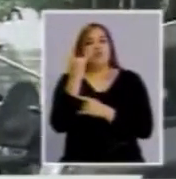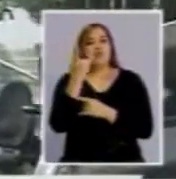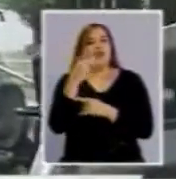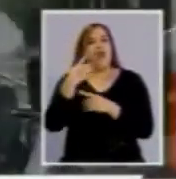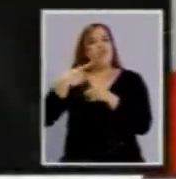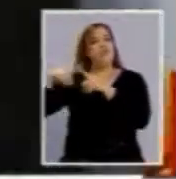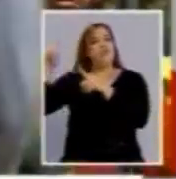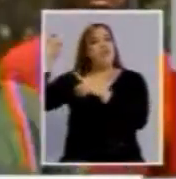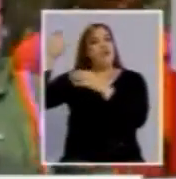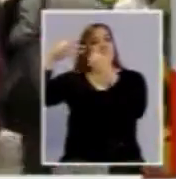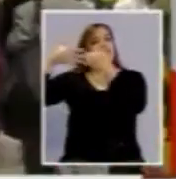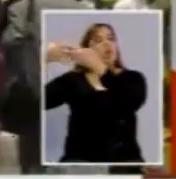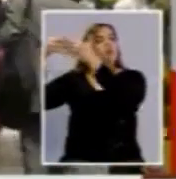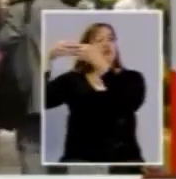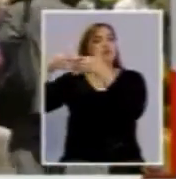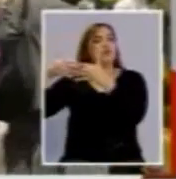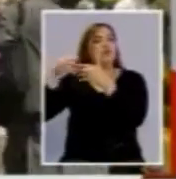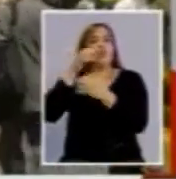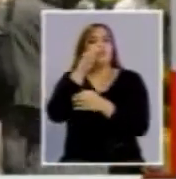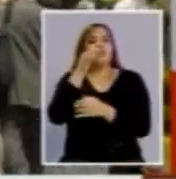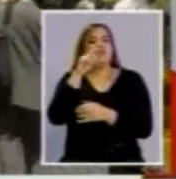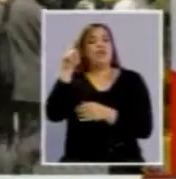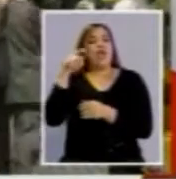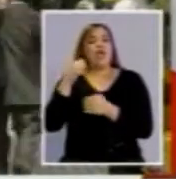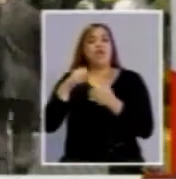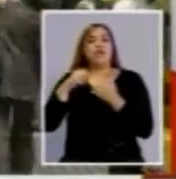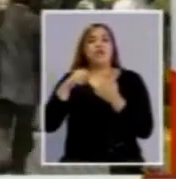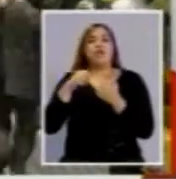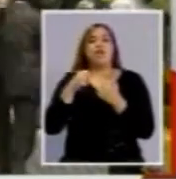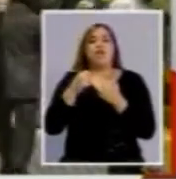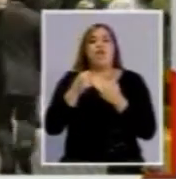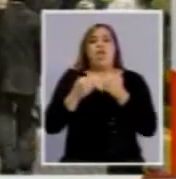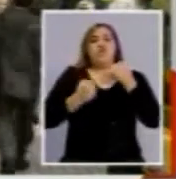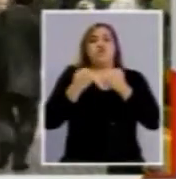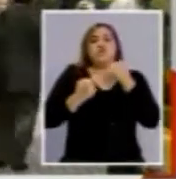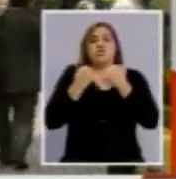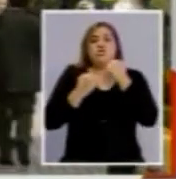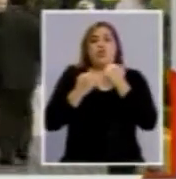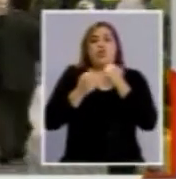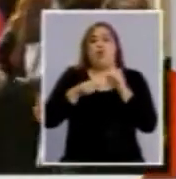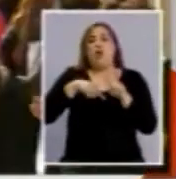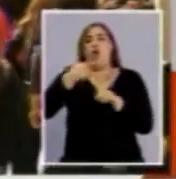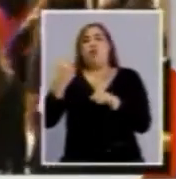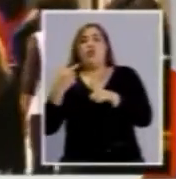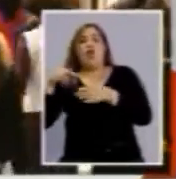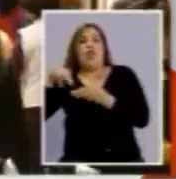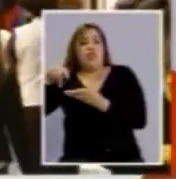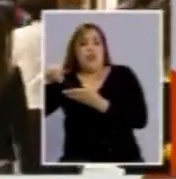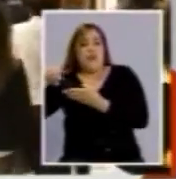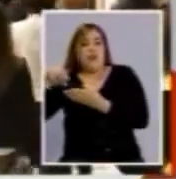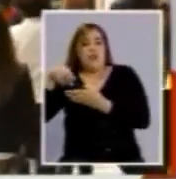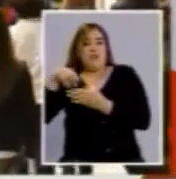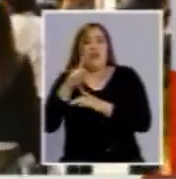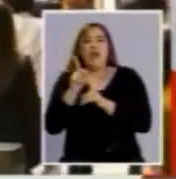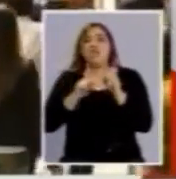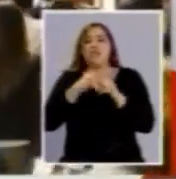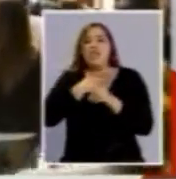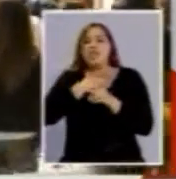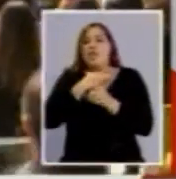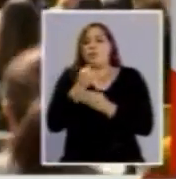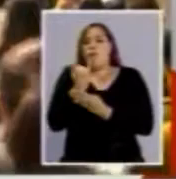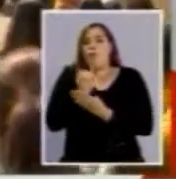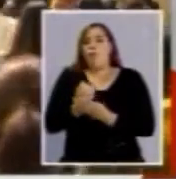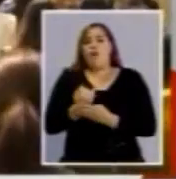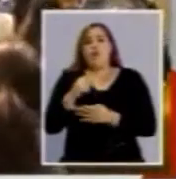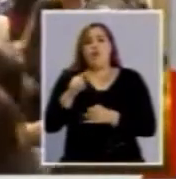Estados Unidos indica que el trote y la caminata en términos de rendimiento, por ejemplo, a la hora de adelgazar y mantenerse en